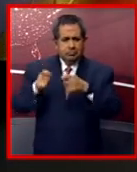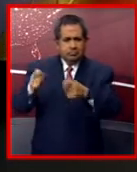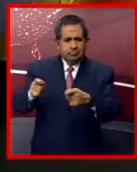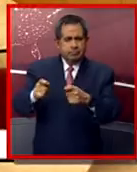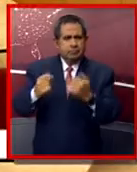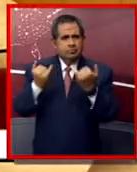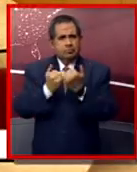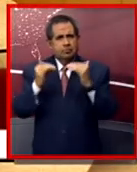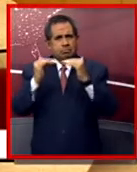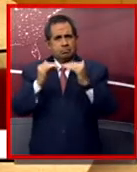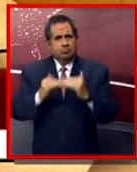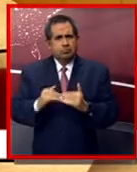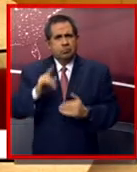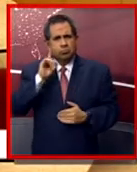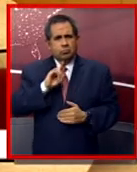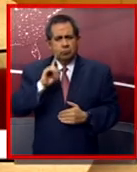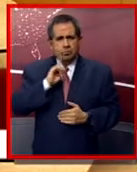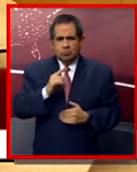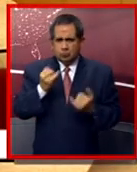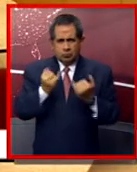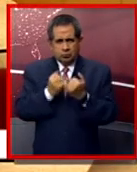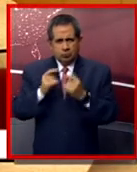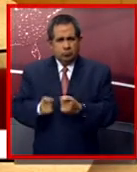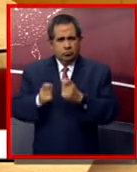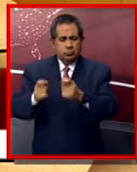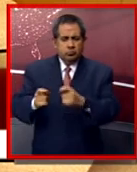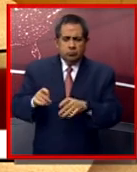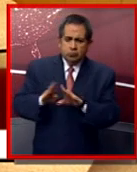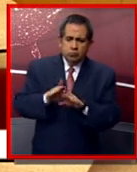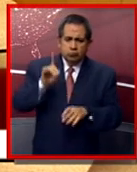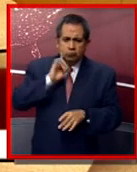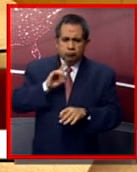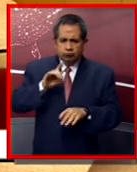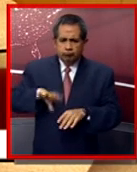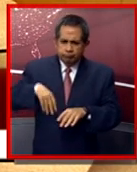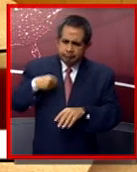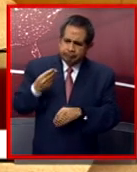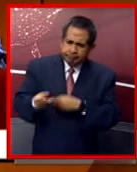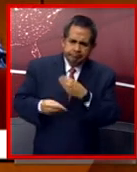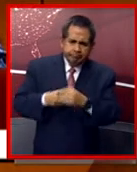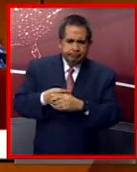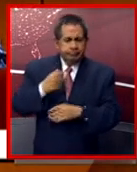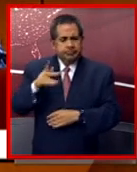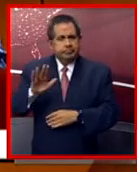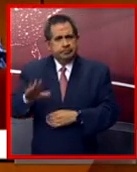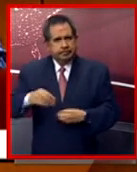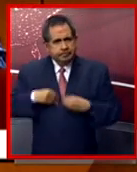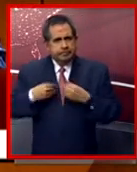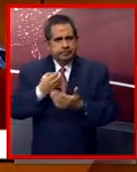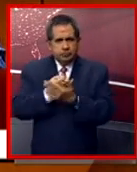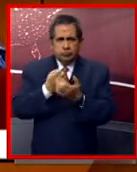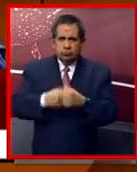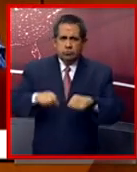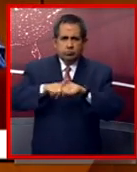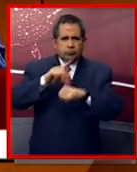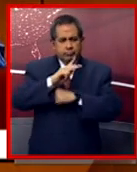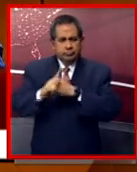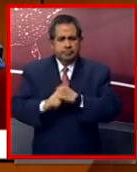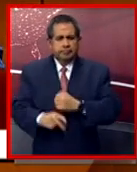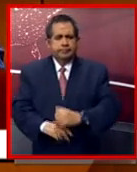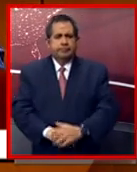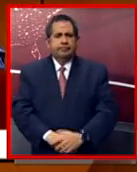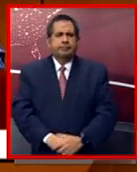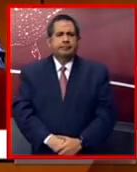reconocimiento de las capacidades femeninas y medir el trabajo femenino a través de las aportaciones en la vida política, económica y social del país.